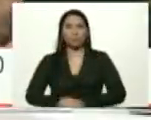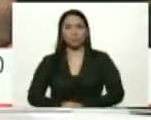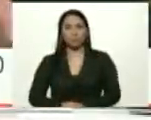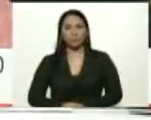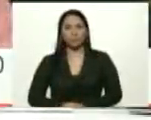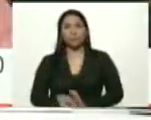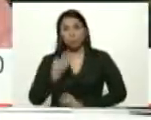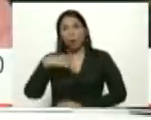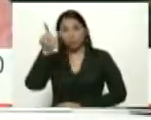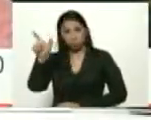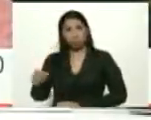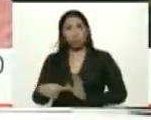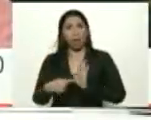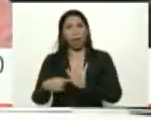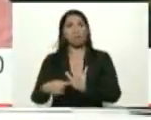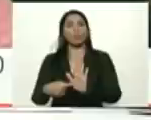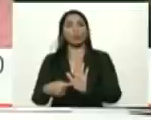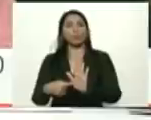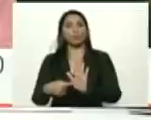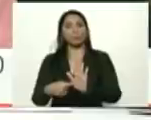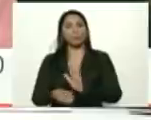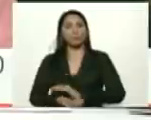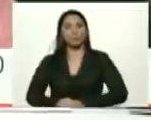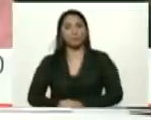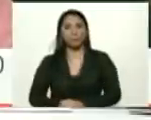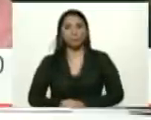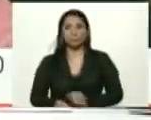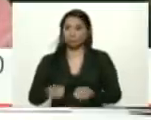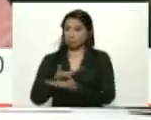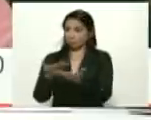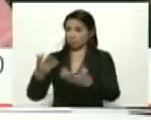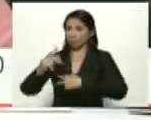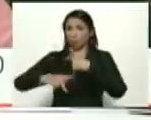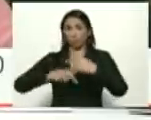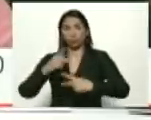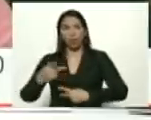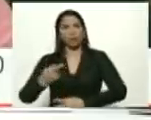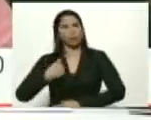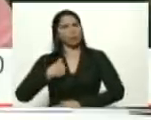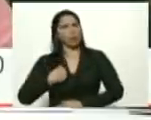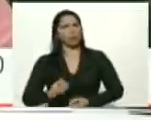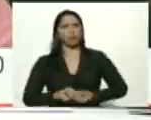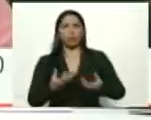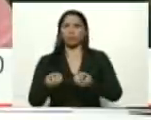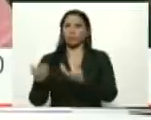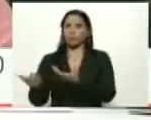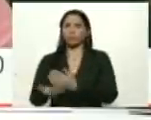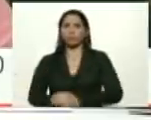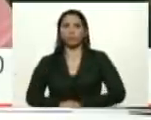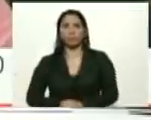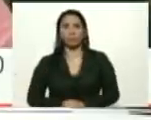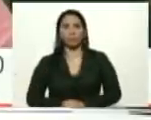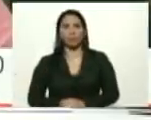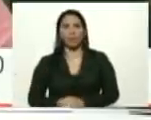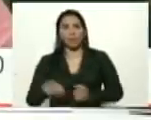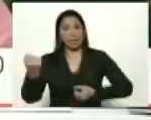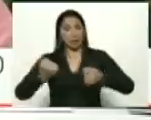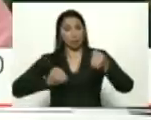Buen ejemplo a seguir. Ahí están produciendo. Yo estoy ofreciendo estos